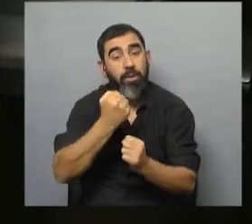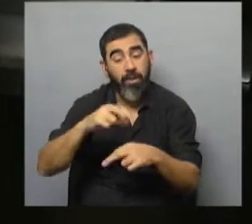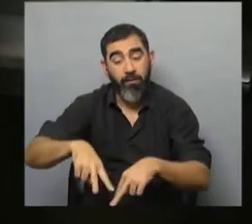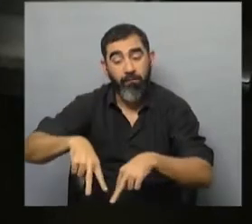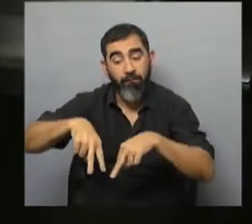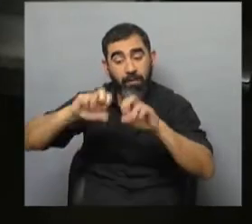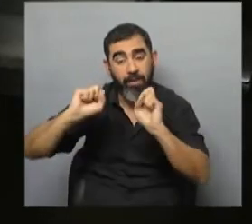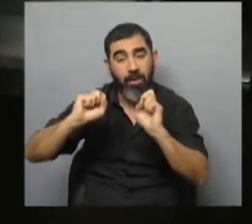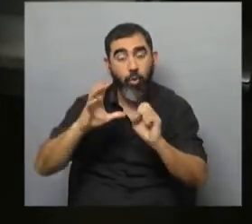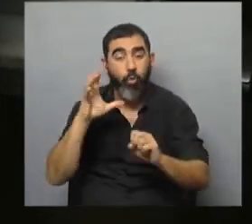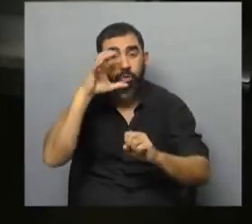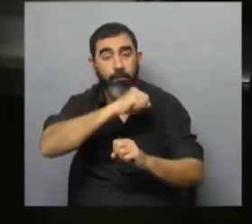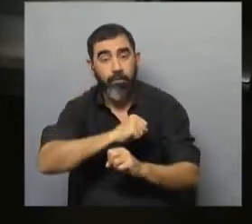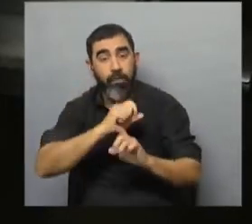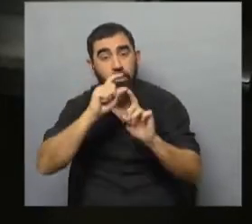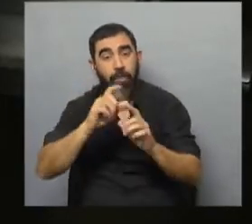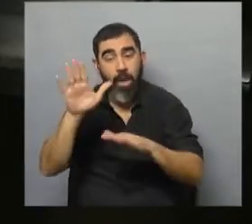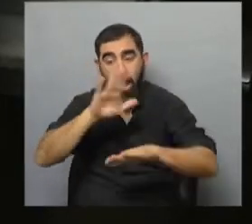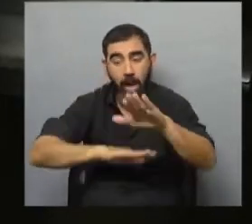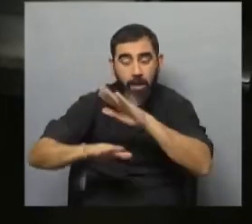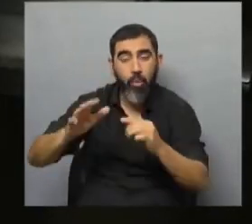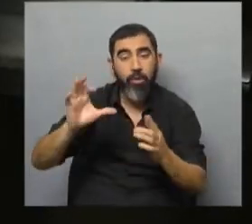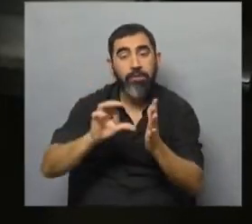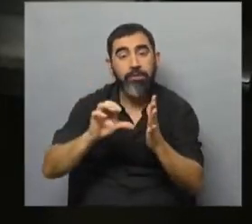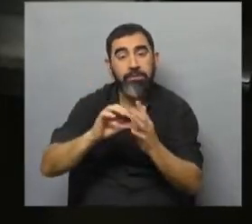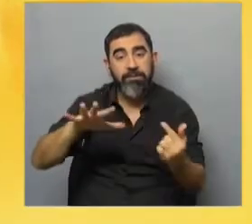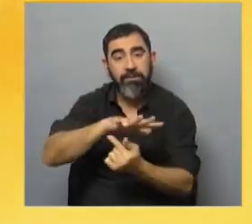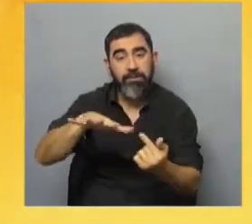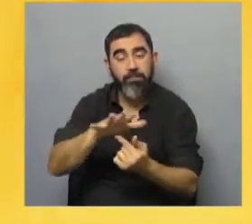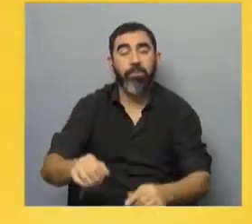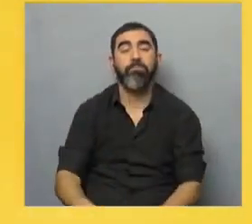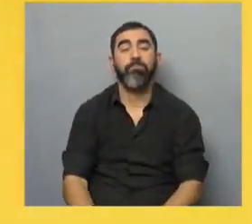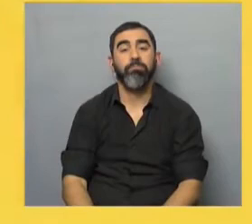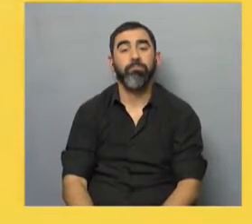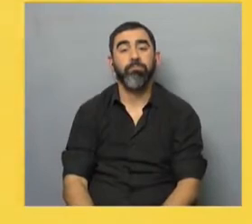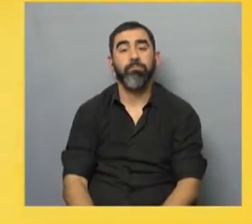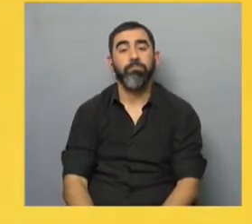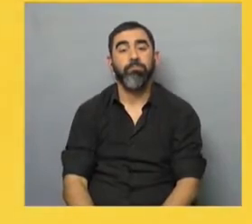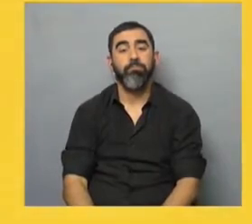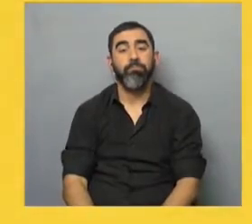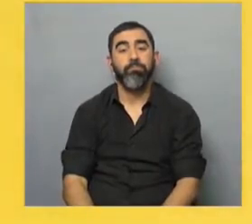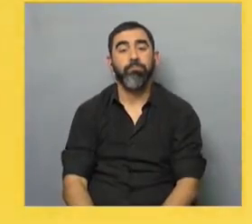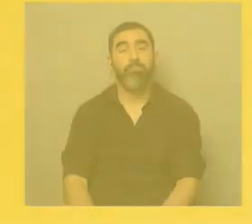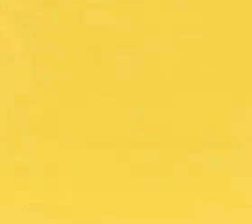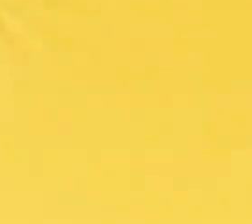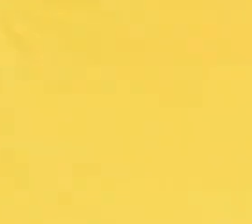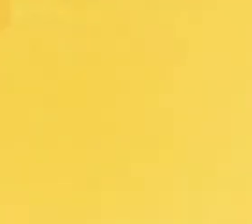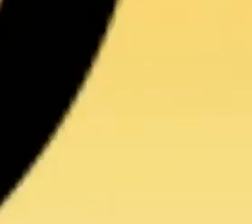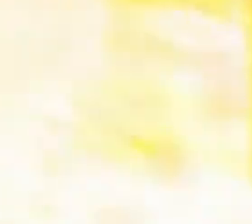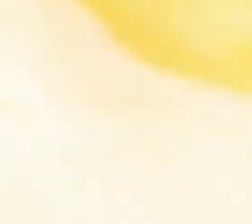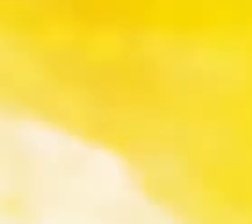su conservación, sino también la restauración de los ecosistemas degradados.